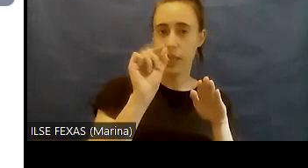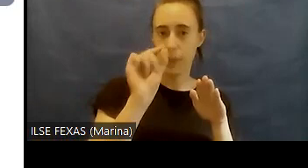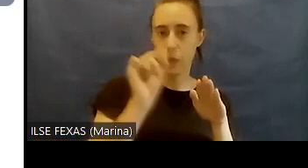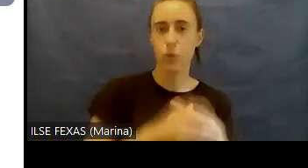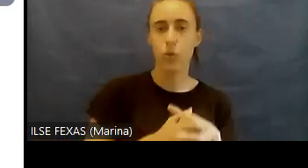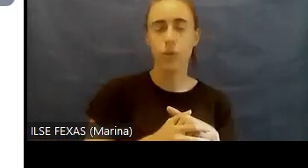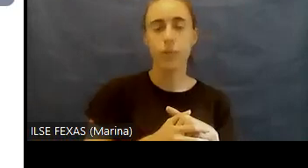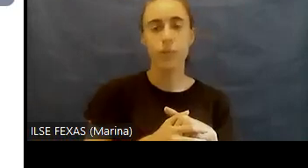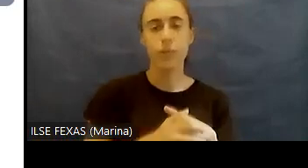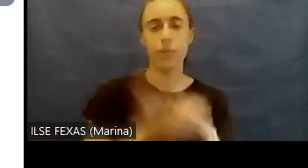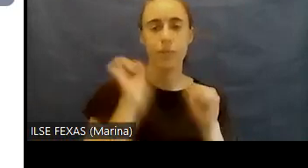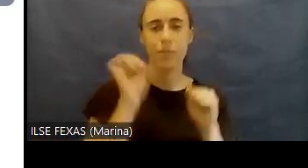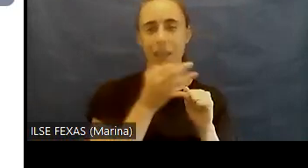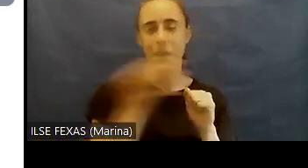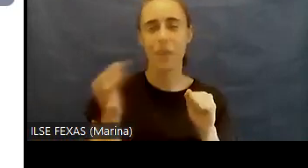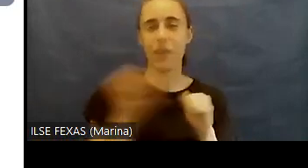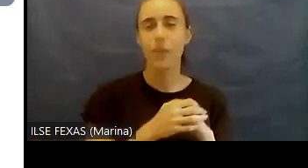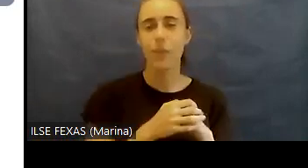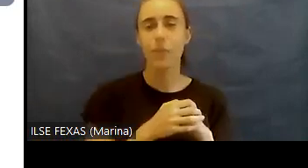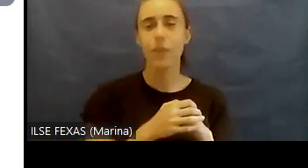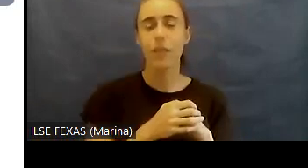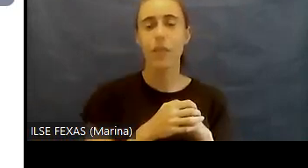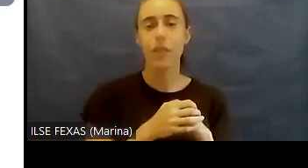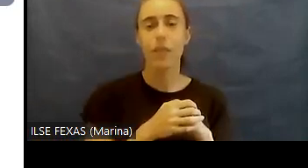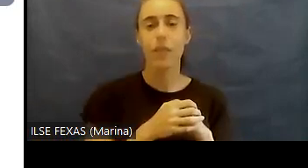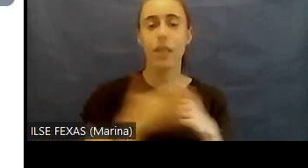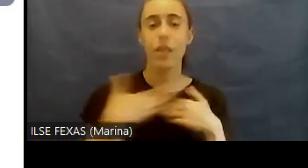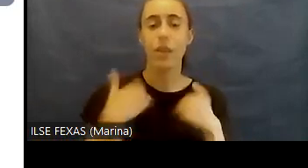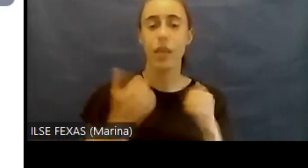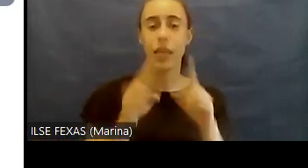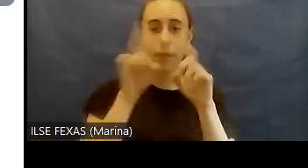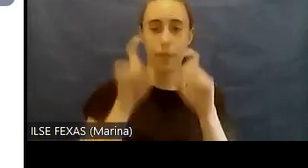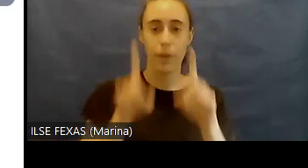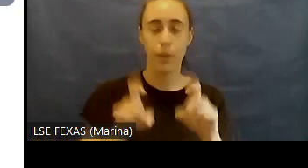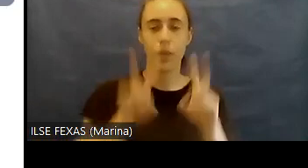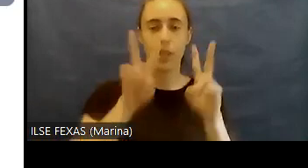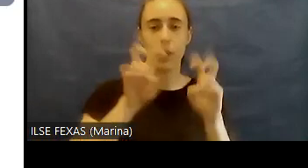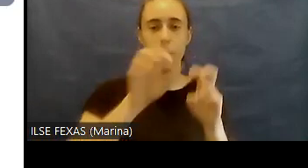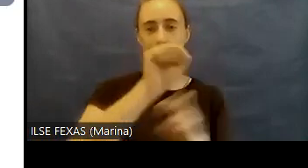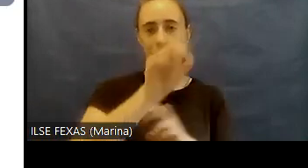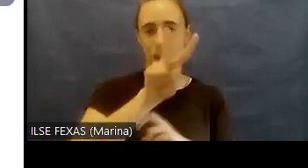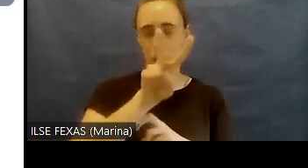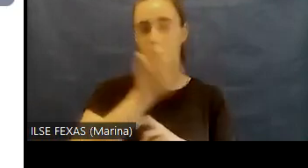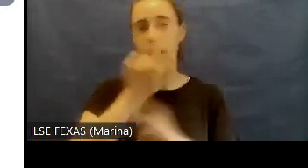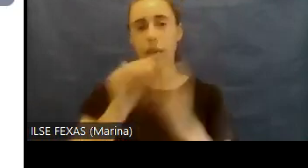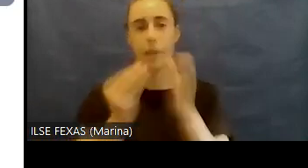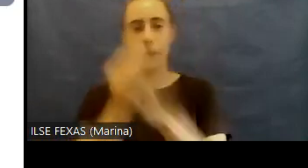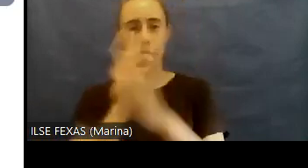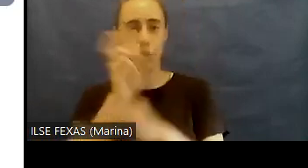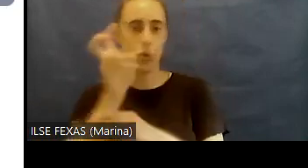sí, perfecto. Pues me conecto ahora mismo, entonces. Preguntas acerca del aloe o acerca de cualquier otro producto, ahí estará el